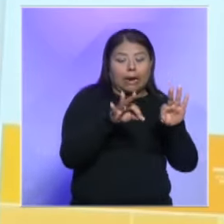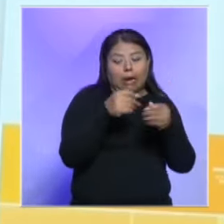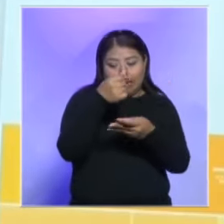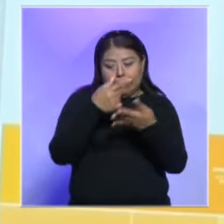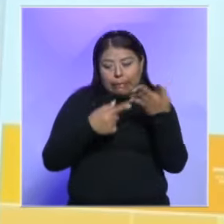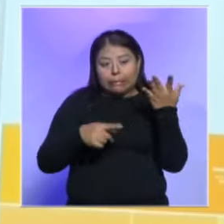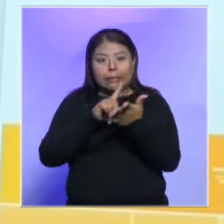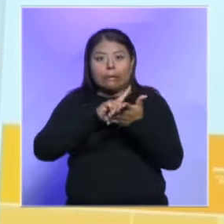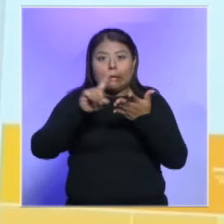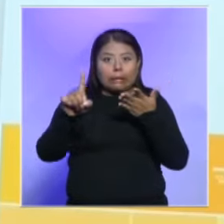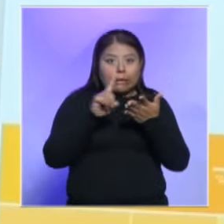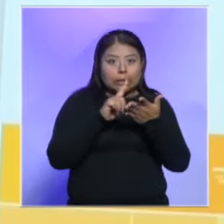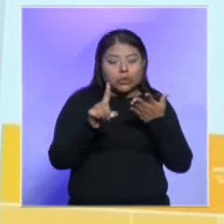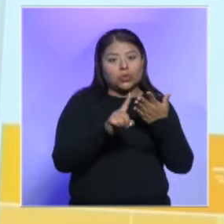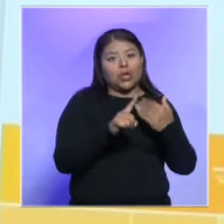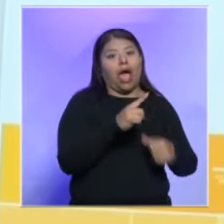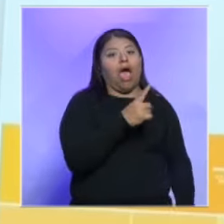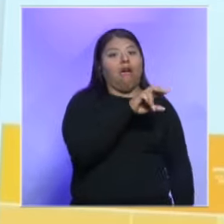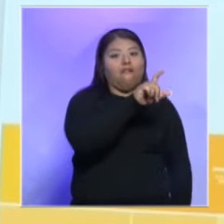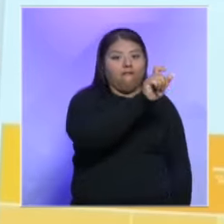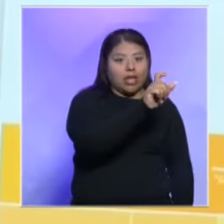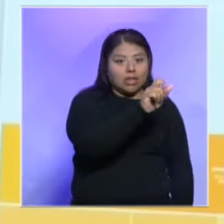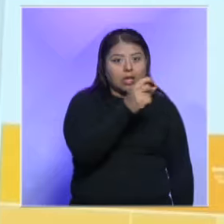inconstitucionalidad, la 20 de 2024 y la